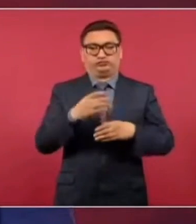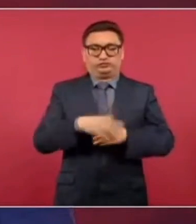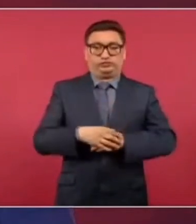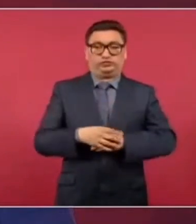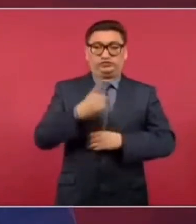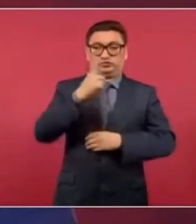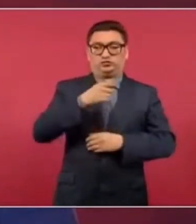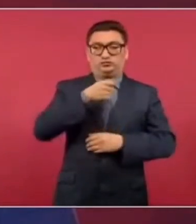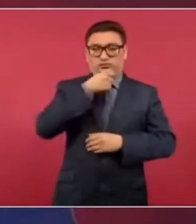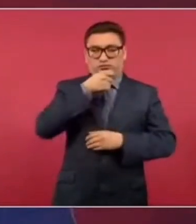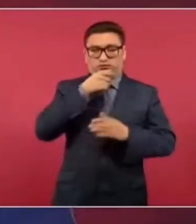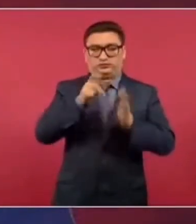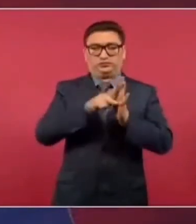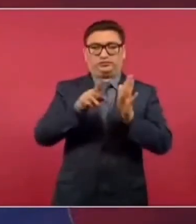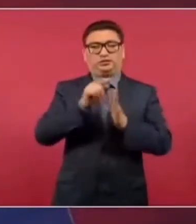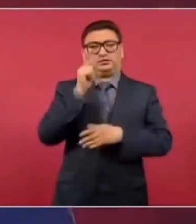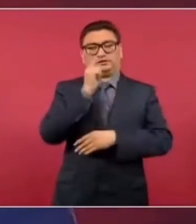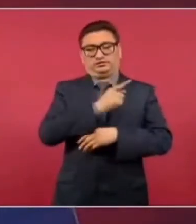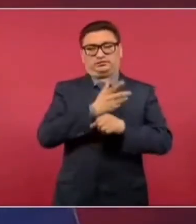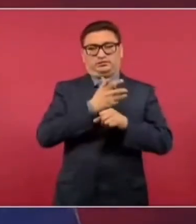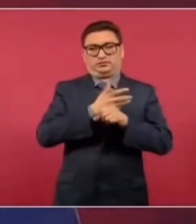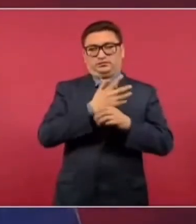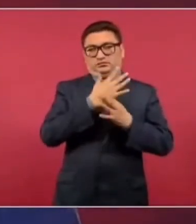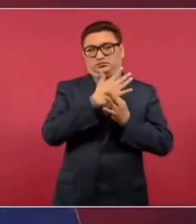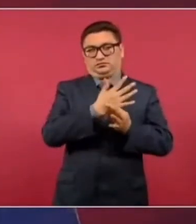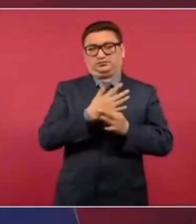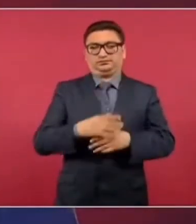Un periodista famoso de Estados Unidos,